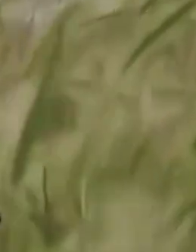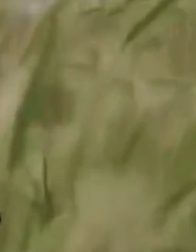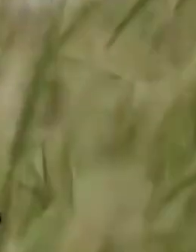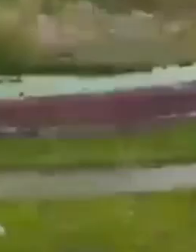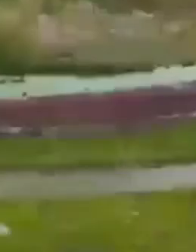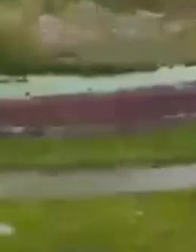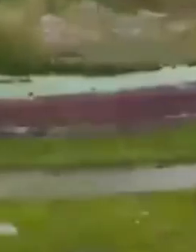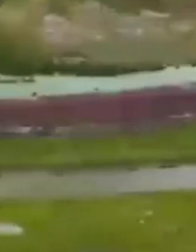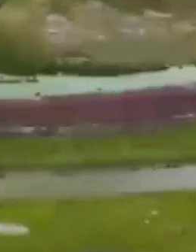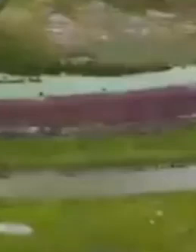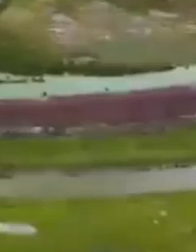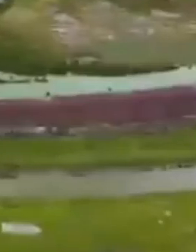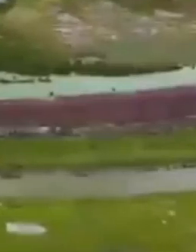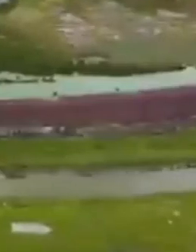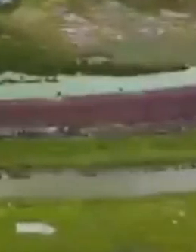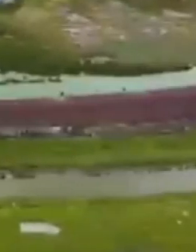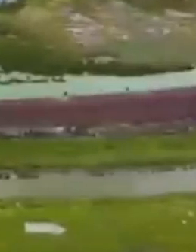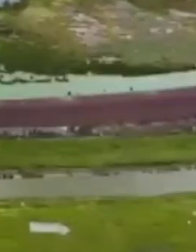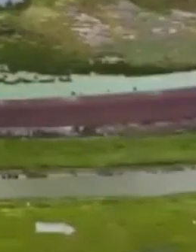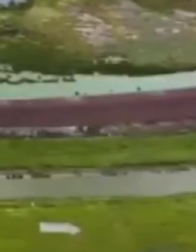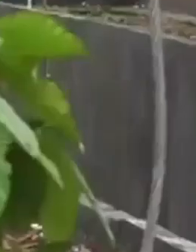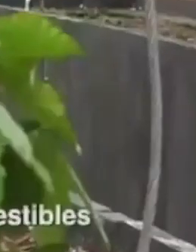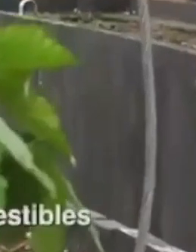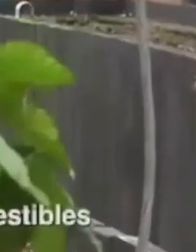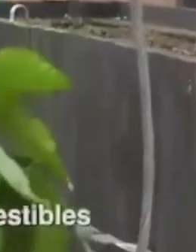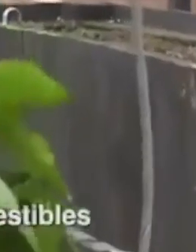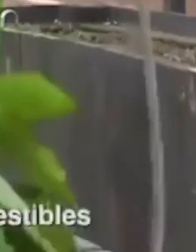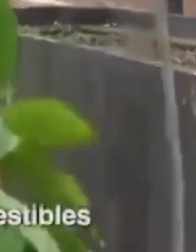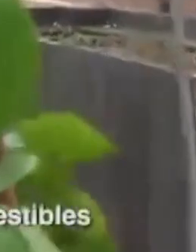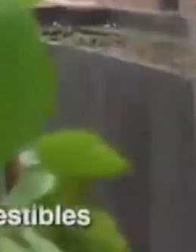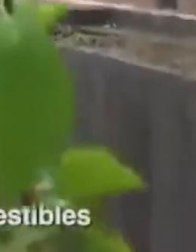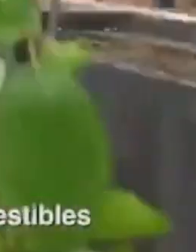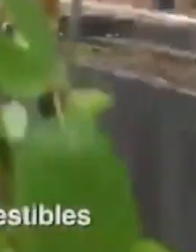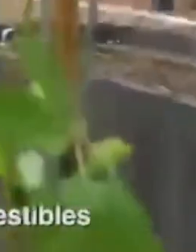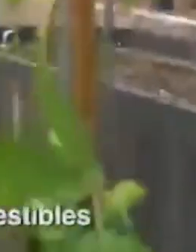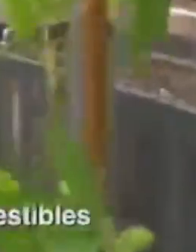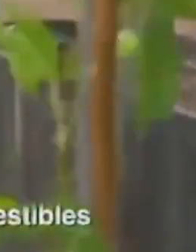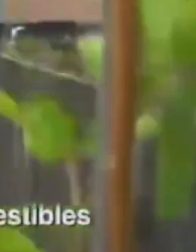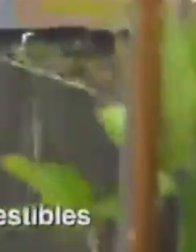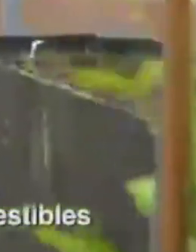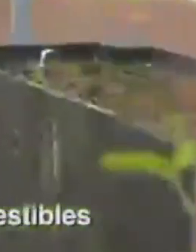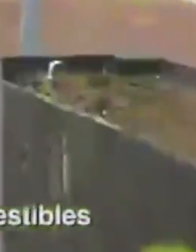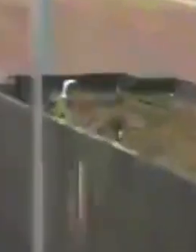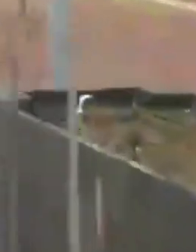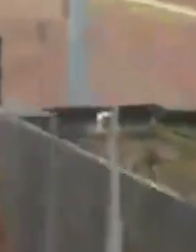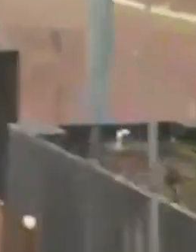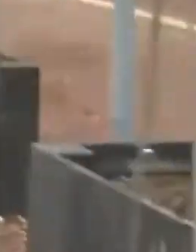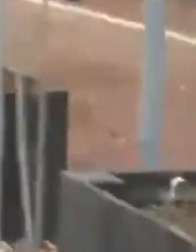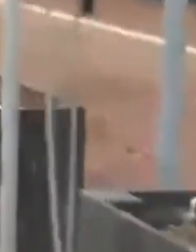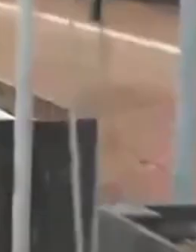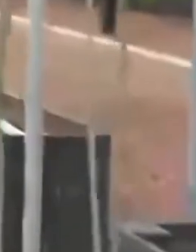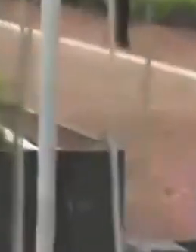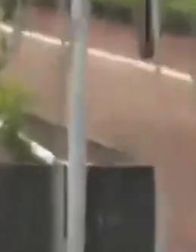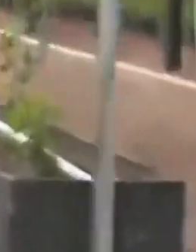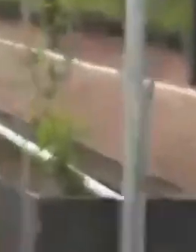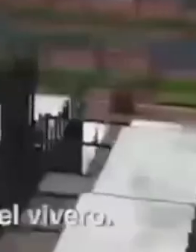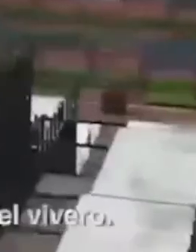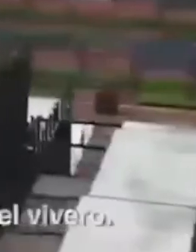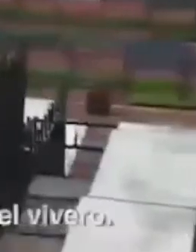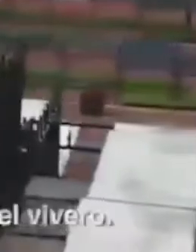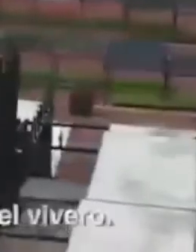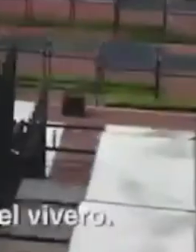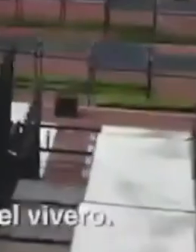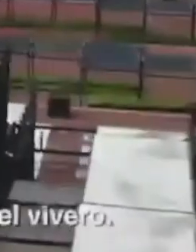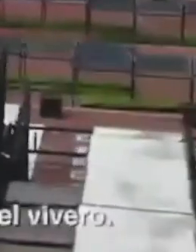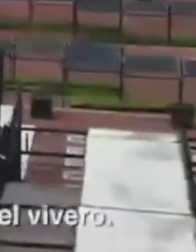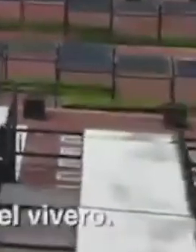de crecimiento y establecimiento en la zona del lago. Se realiza la plantación de especies vegetales comestibles como zarzamoras y granada en los